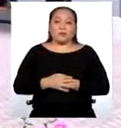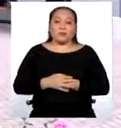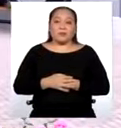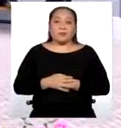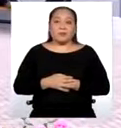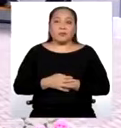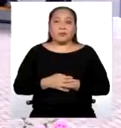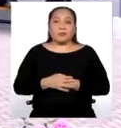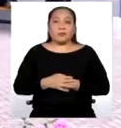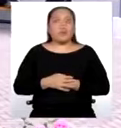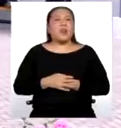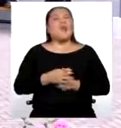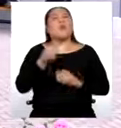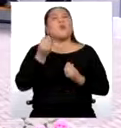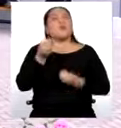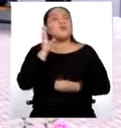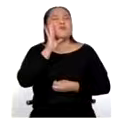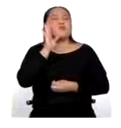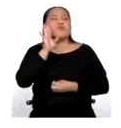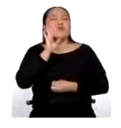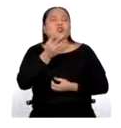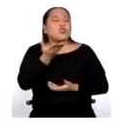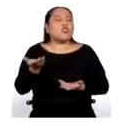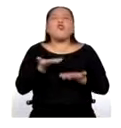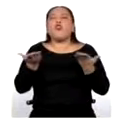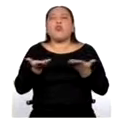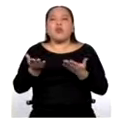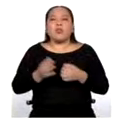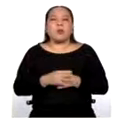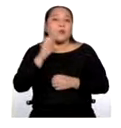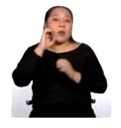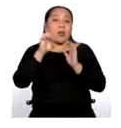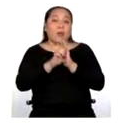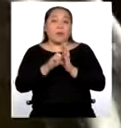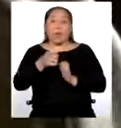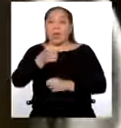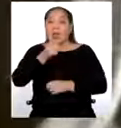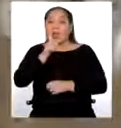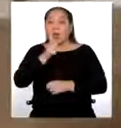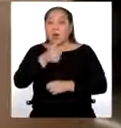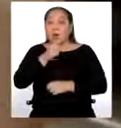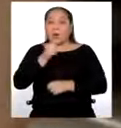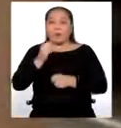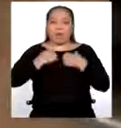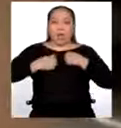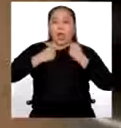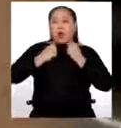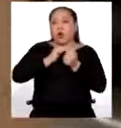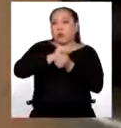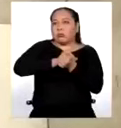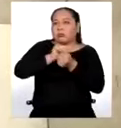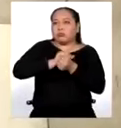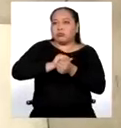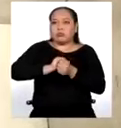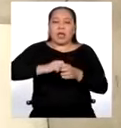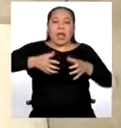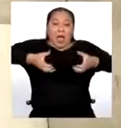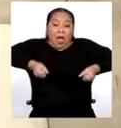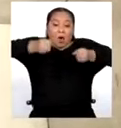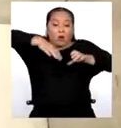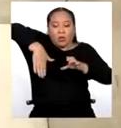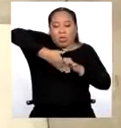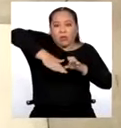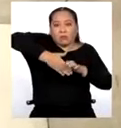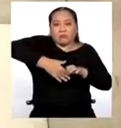Las fuentes de contaminación son múltiples. Por ejemplo, el agua doméstica. Lavamos ropa, lavamos ollas, usamos